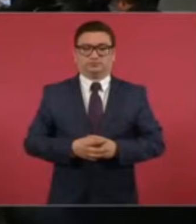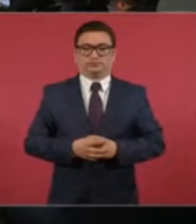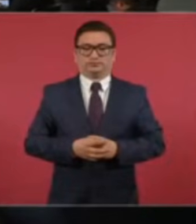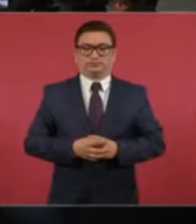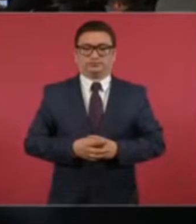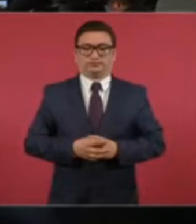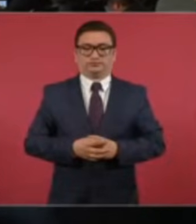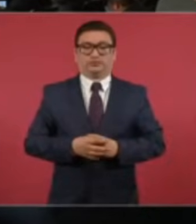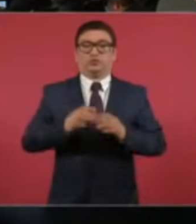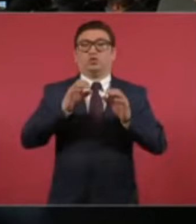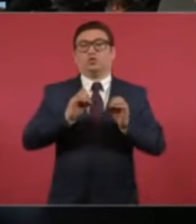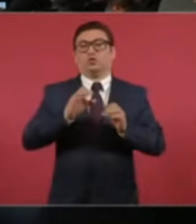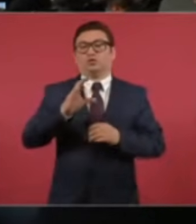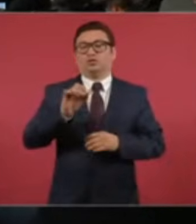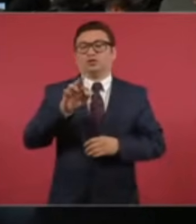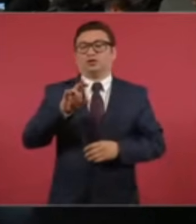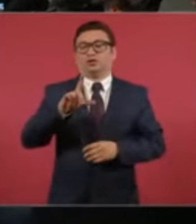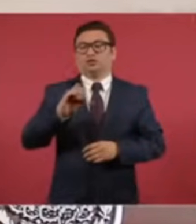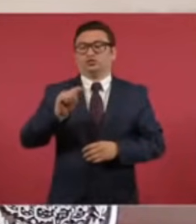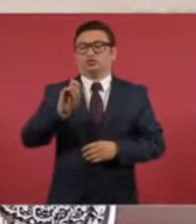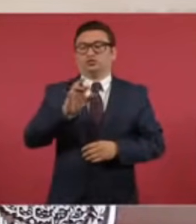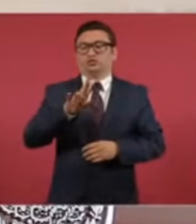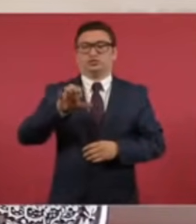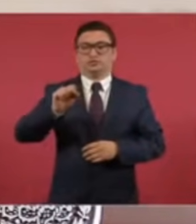O Carlos Torres.